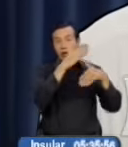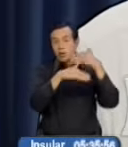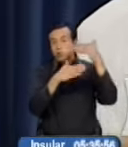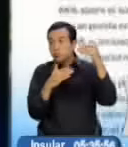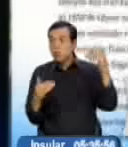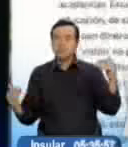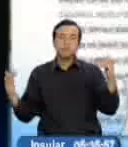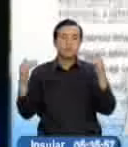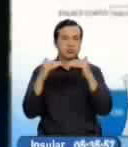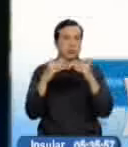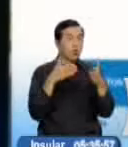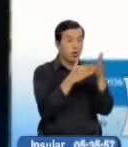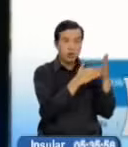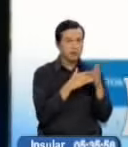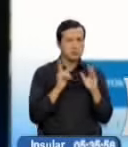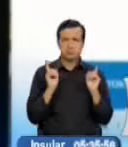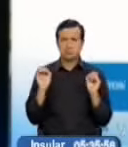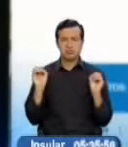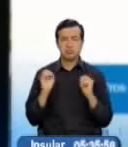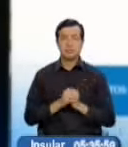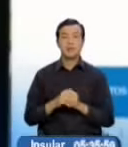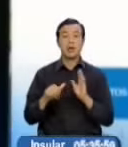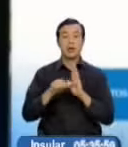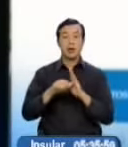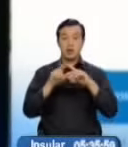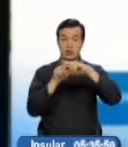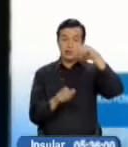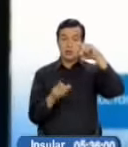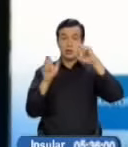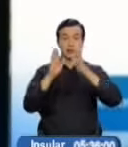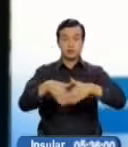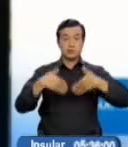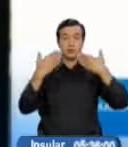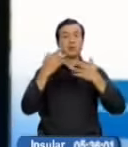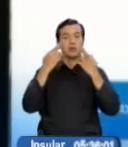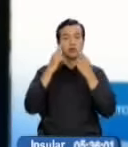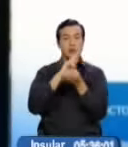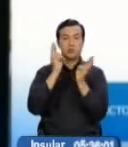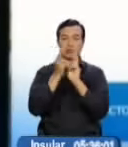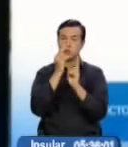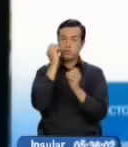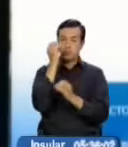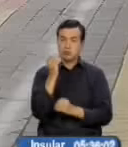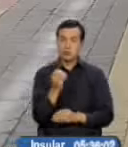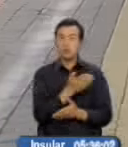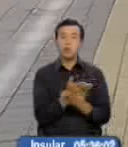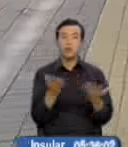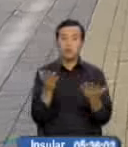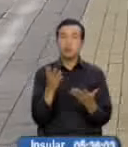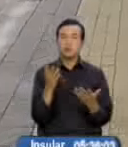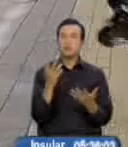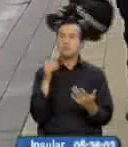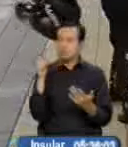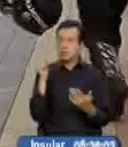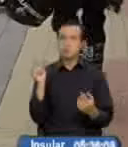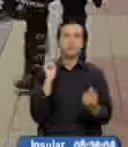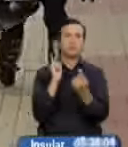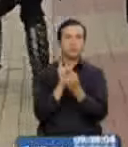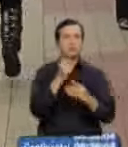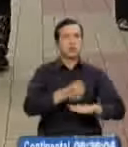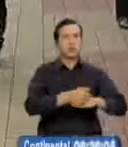perjudicando a nadie. El primer mandatario aclara en su artículo de opinión que las reformas fueron socializadas y discutidas personalmente con el